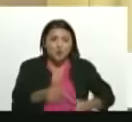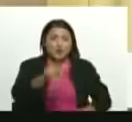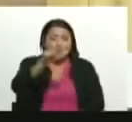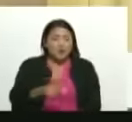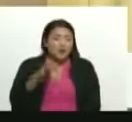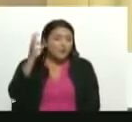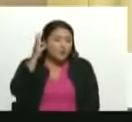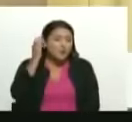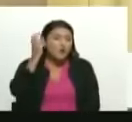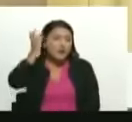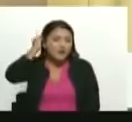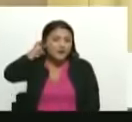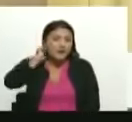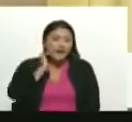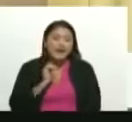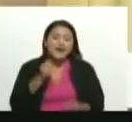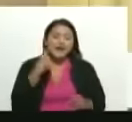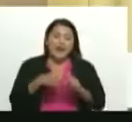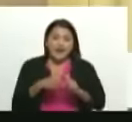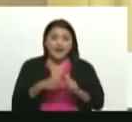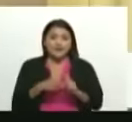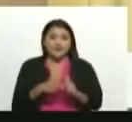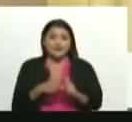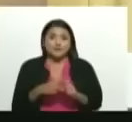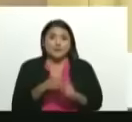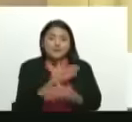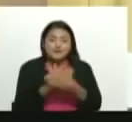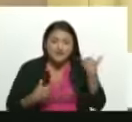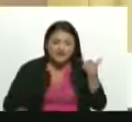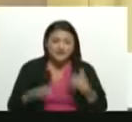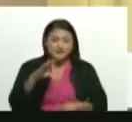Tibisay Lucena, apenas votaron